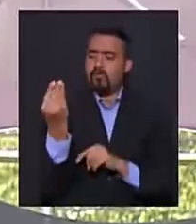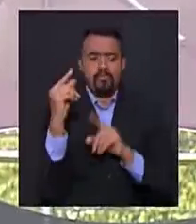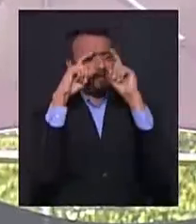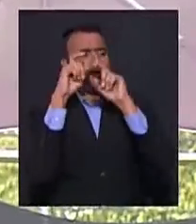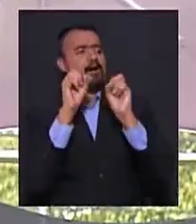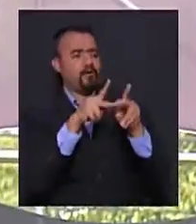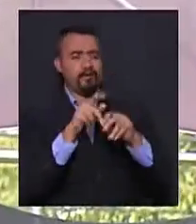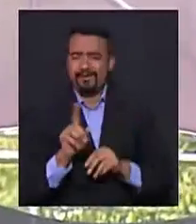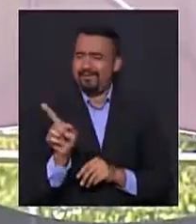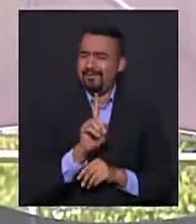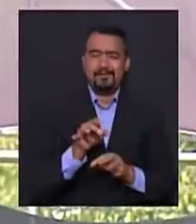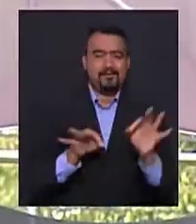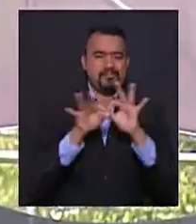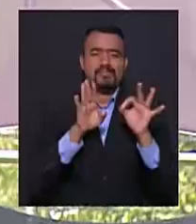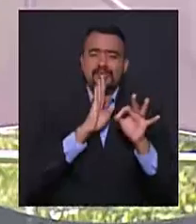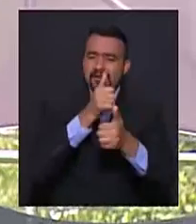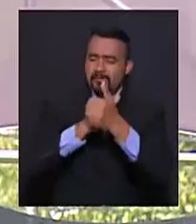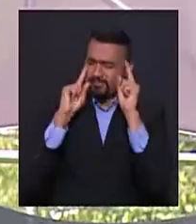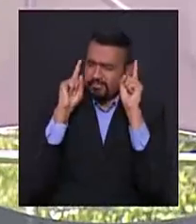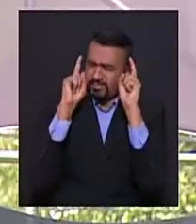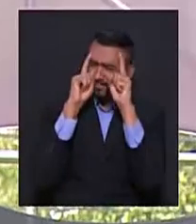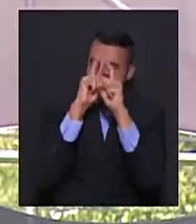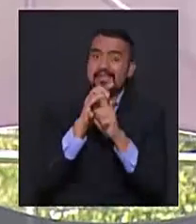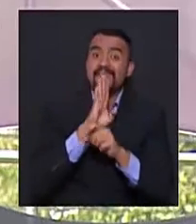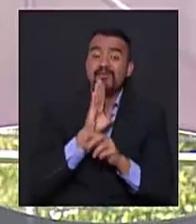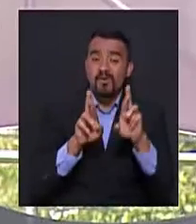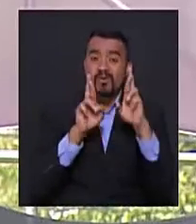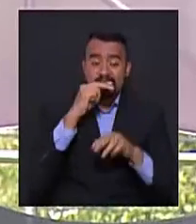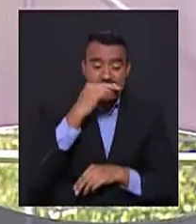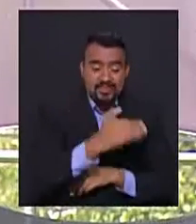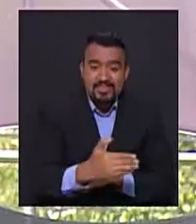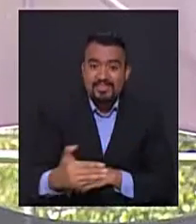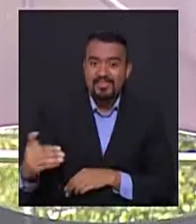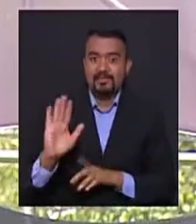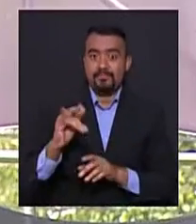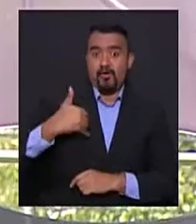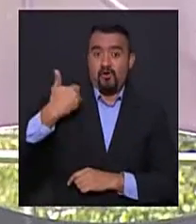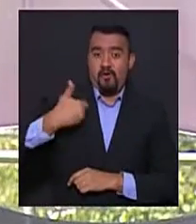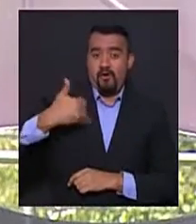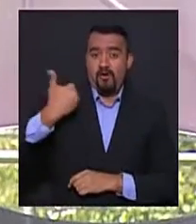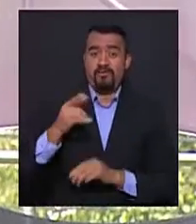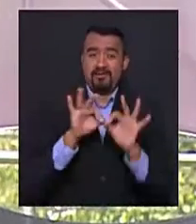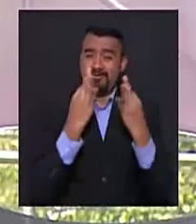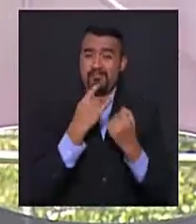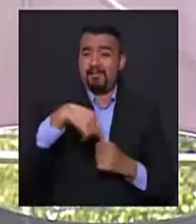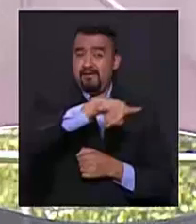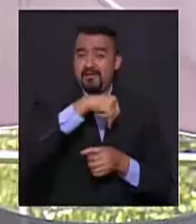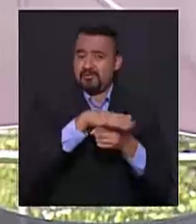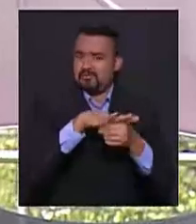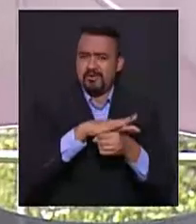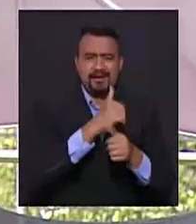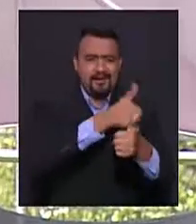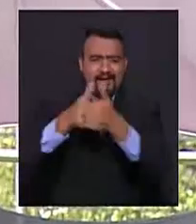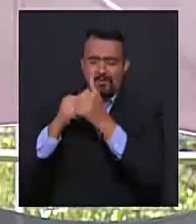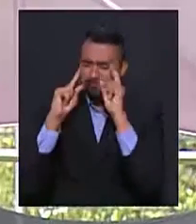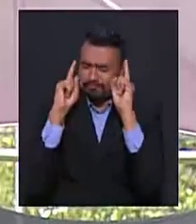que debe hacerse con rigor, que debe llegar a la niñez, a la juventud, a cada familia y a cada barrio. Esto